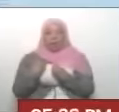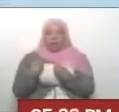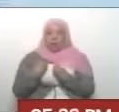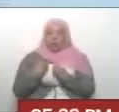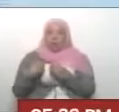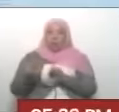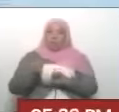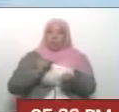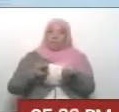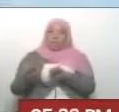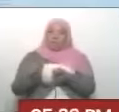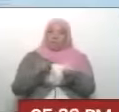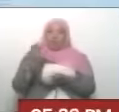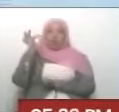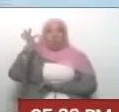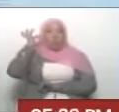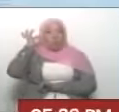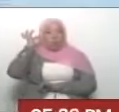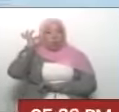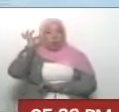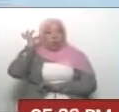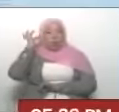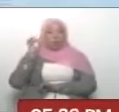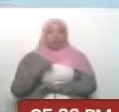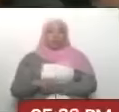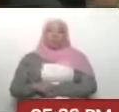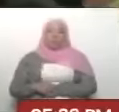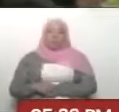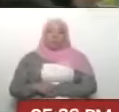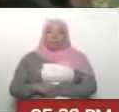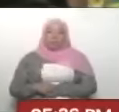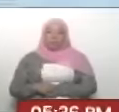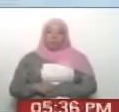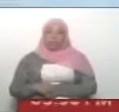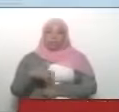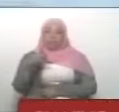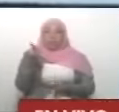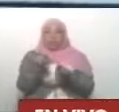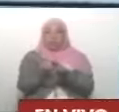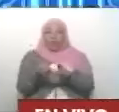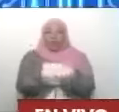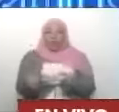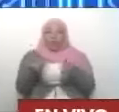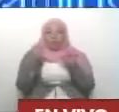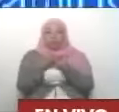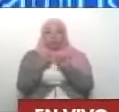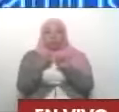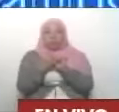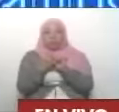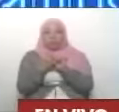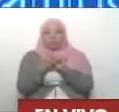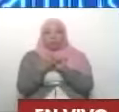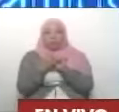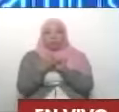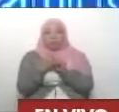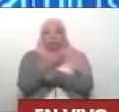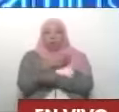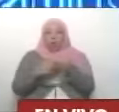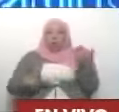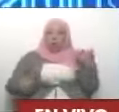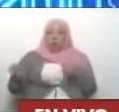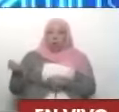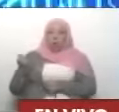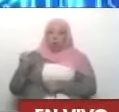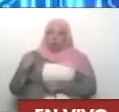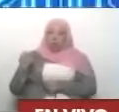los movimientos feministas, Agui Bernáez. Carlos, y si me lo permite, por supuesto, presidente. Yo voy a aprovechar que los tengo aquí